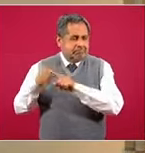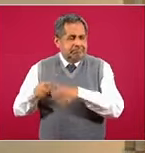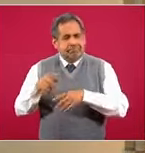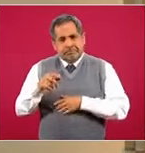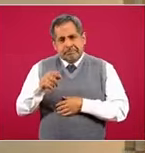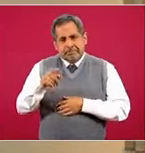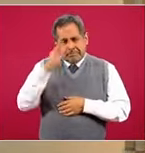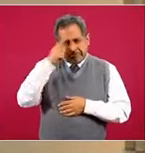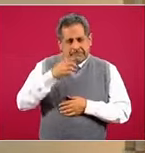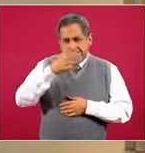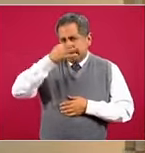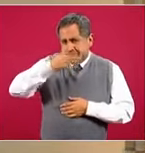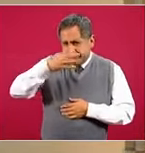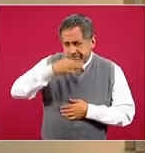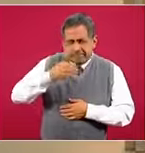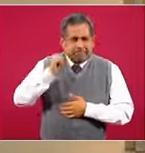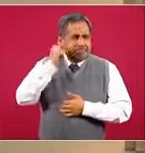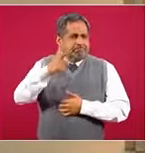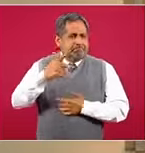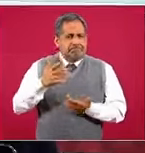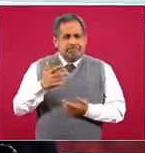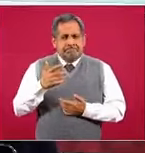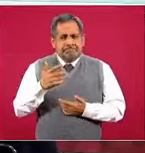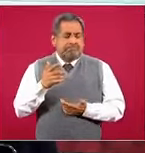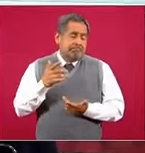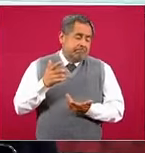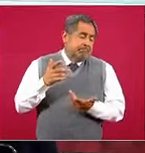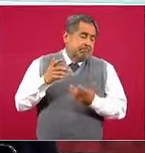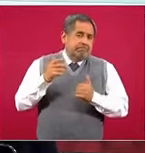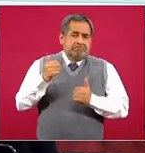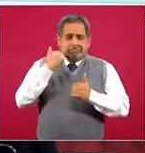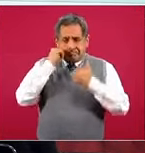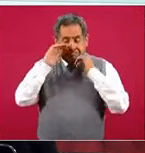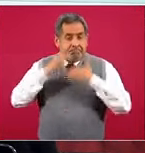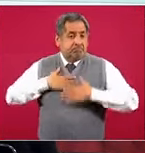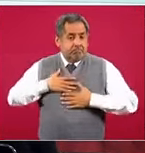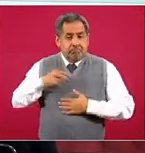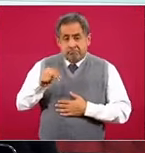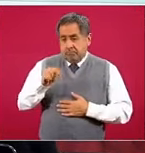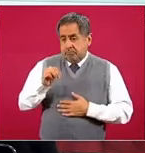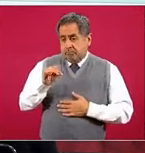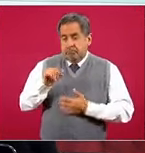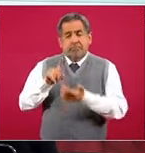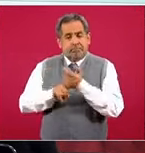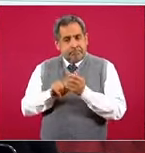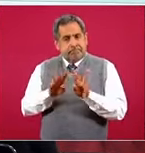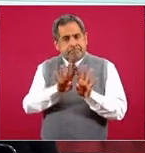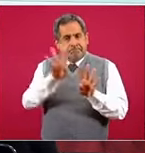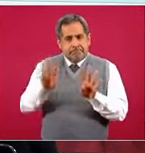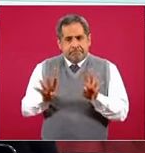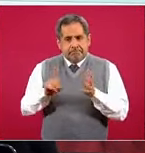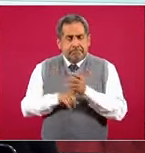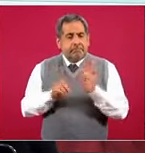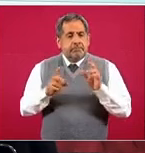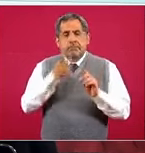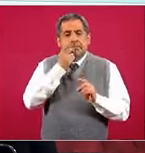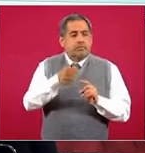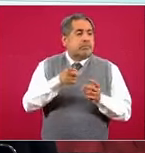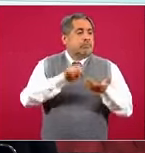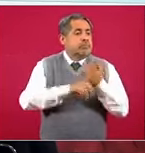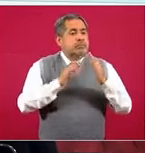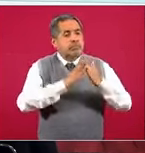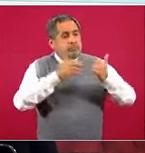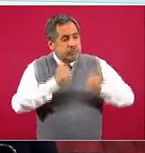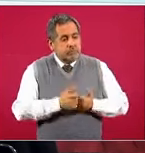causan resfriado común, que causan también neumonías. Ahí están también, porque aquí no dice si son ambulatorios u